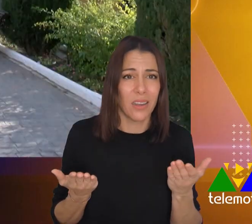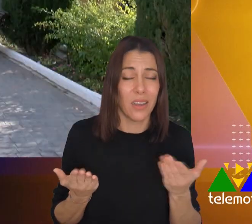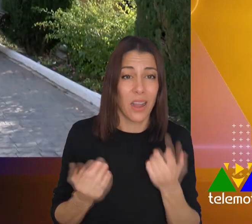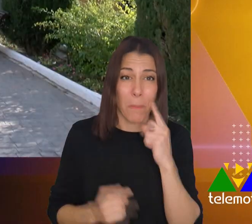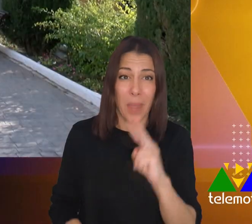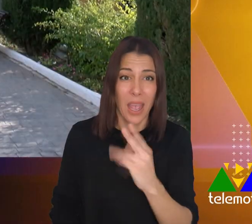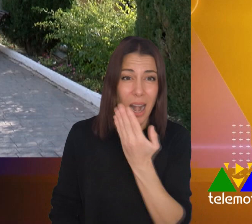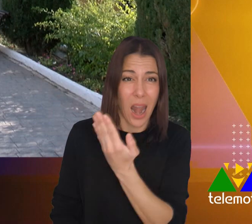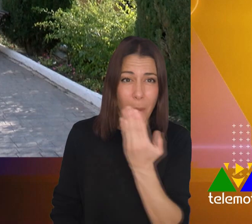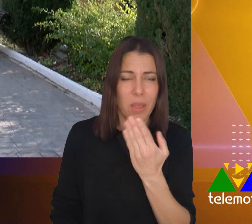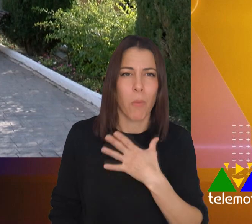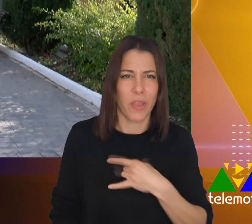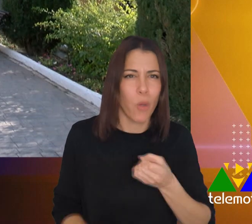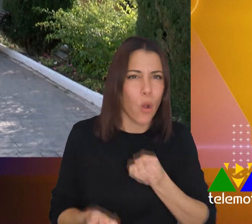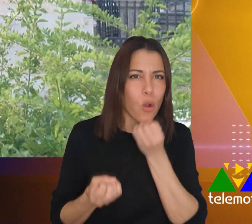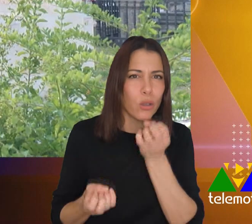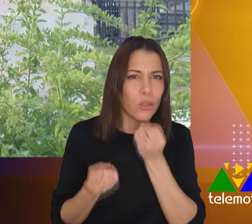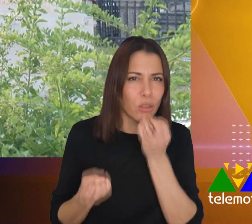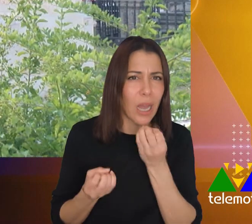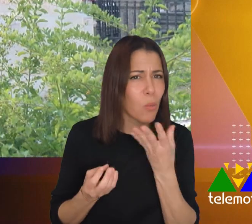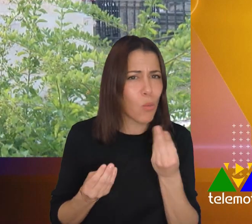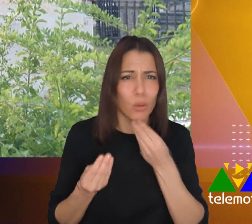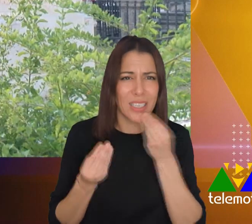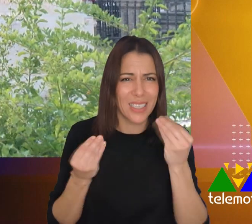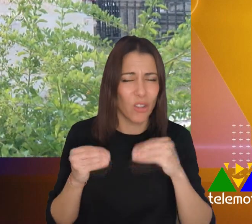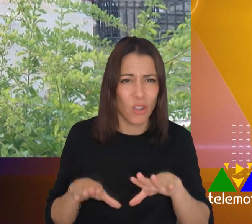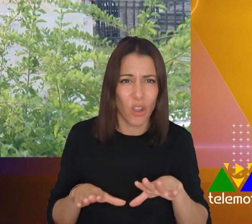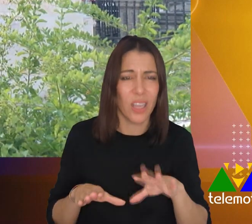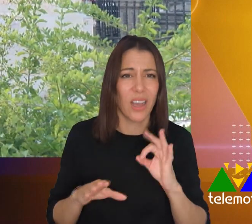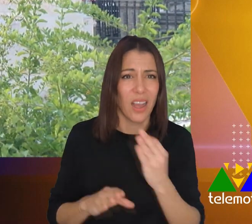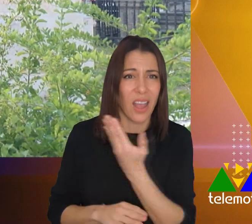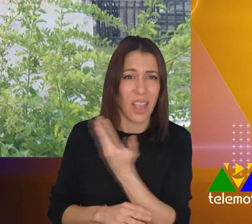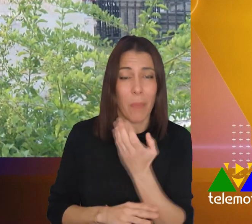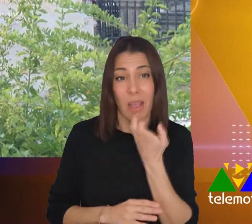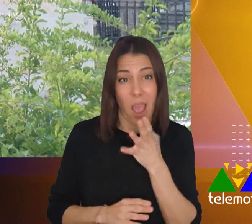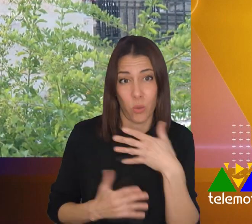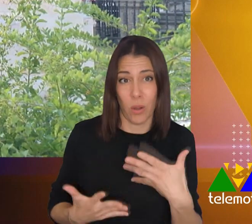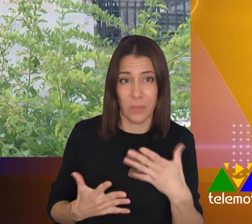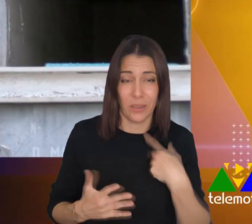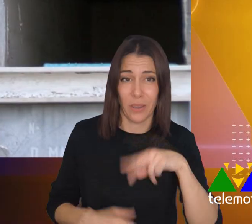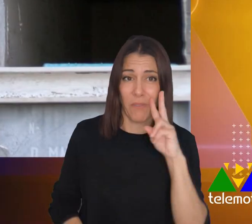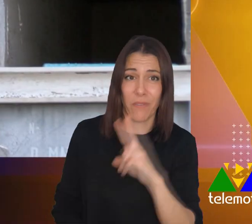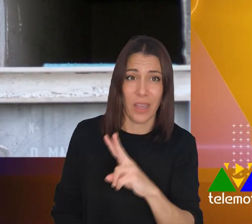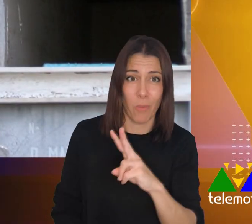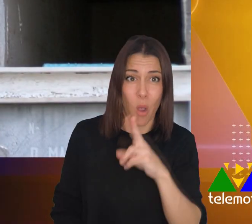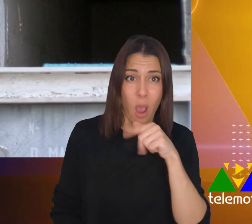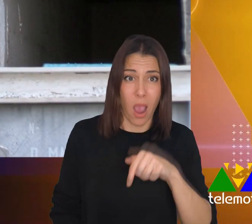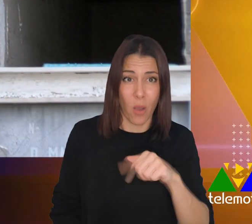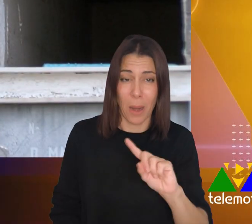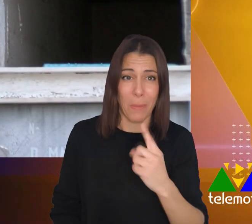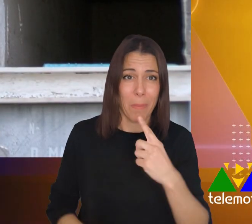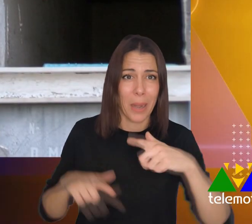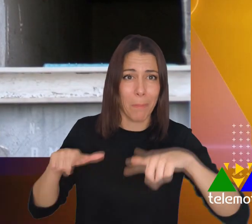lápidas aquí pudiéramos contar muchas historias de las lápidas que paseamos y vemos en este primer patio,